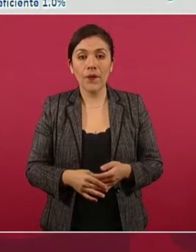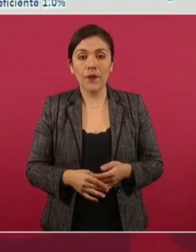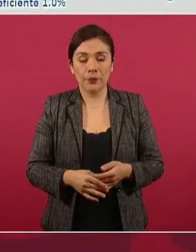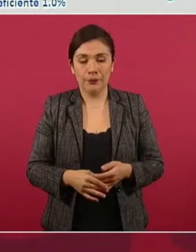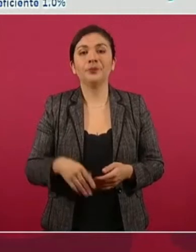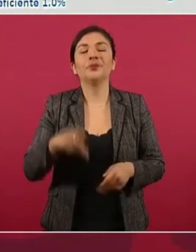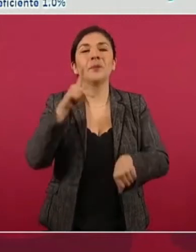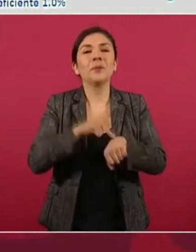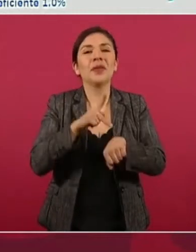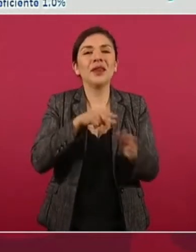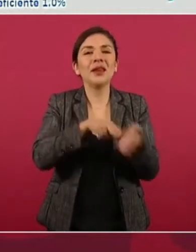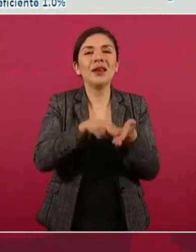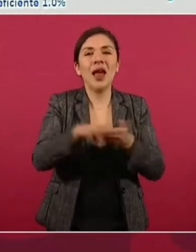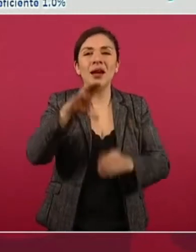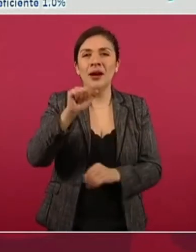Carbón,